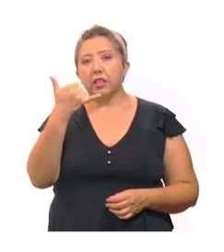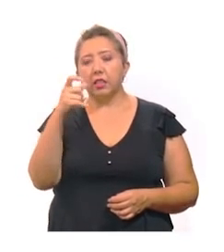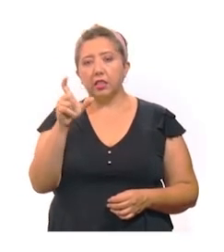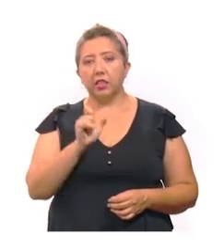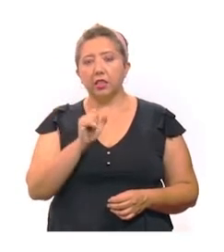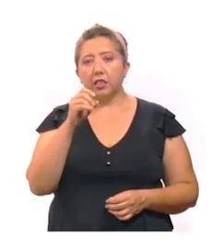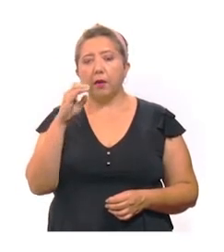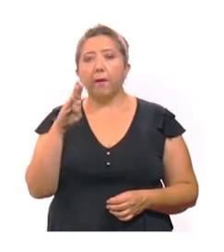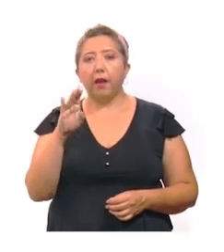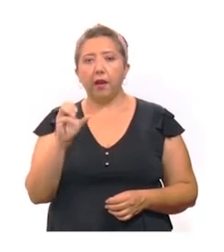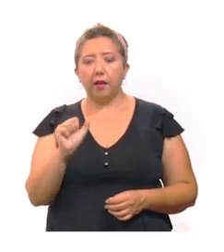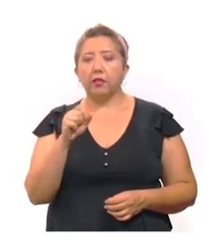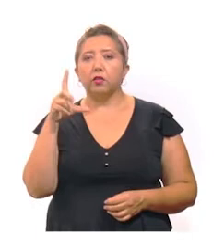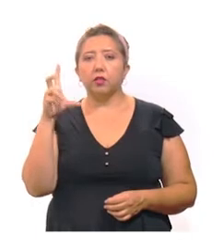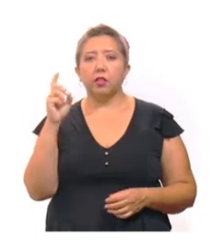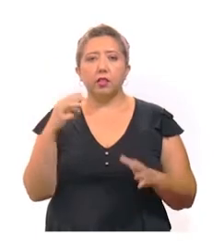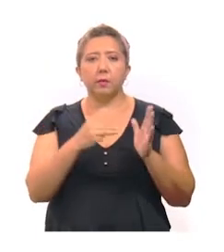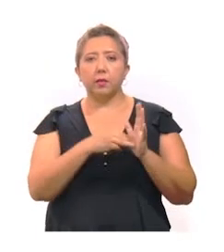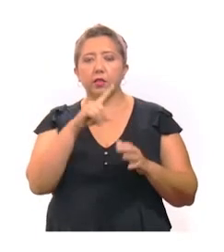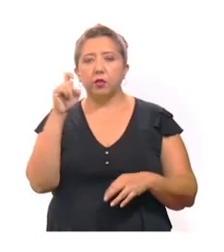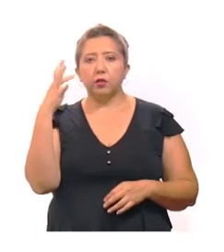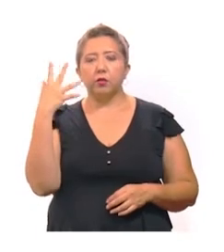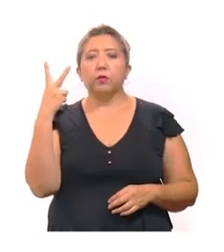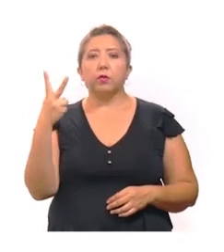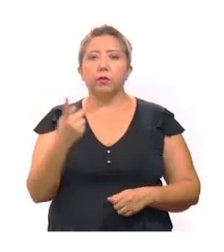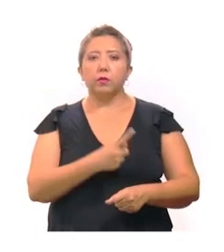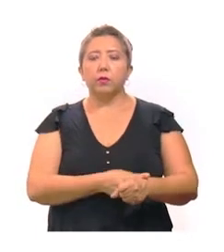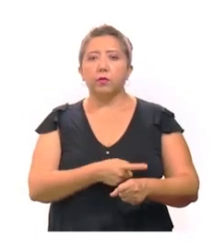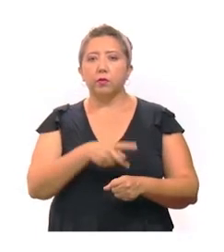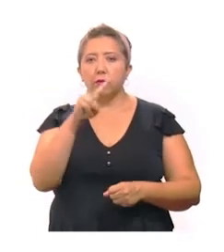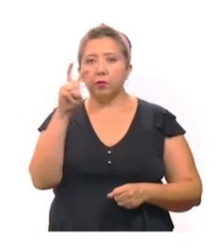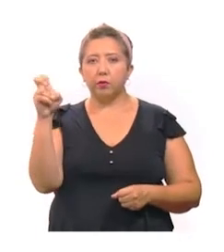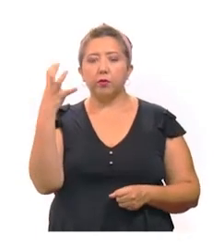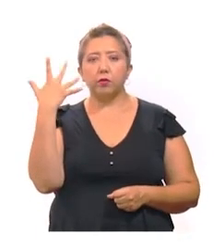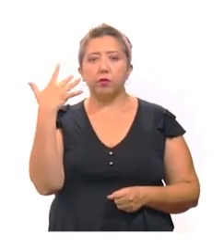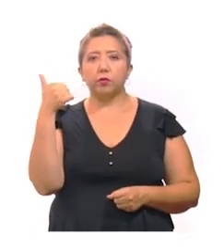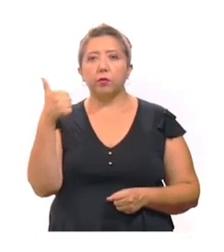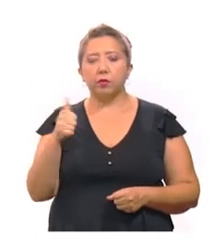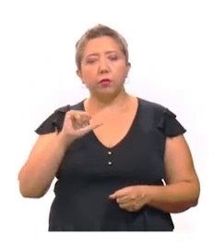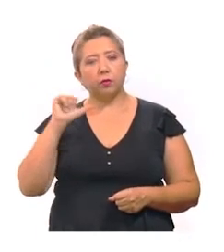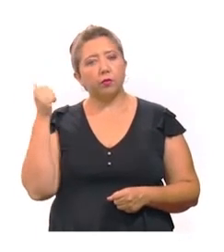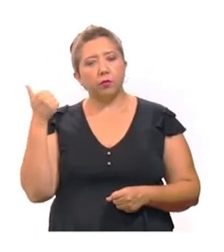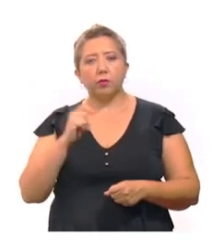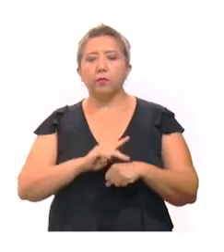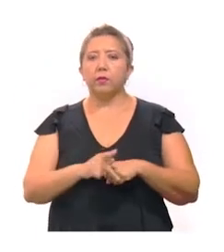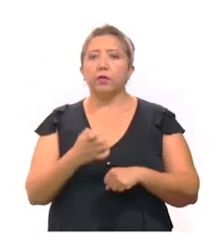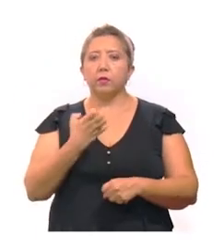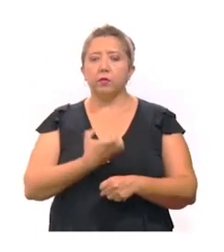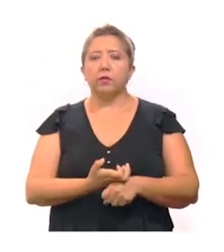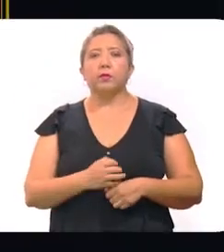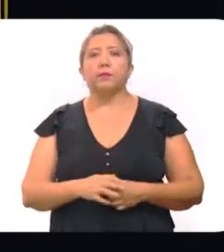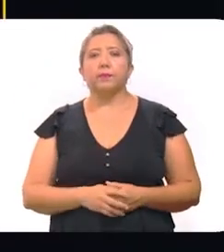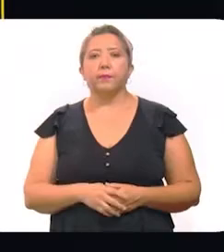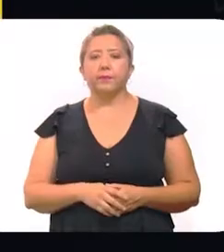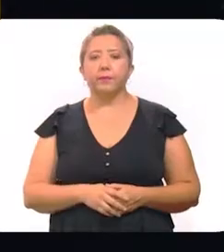Yaxcabá. De los 30.152 casos positivos, 256 son de otro país u otro